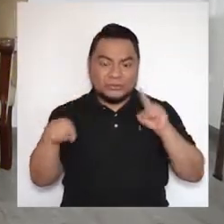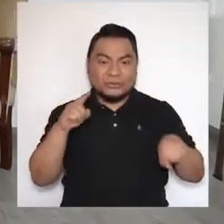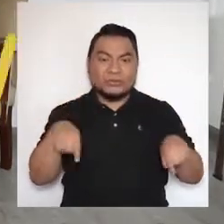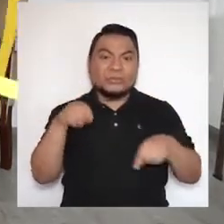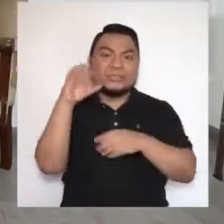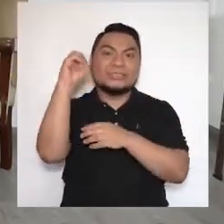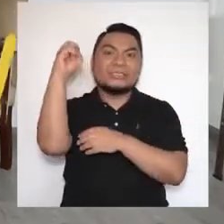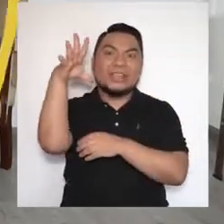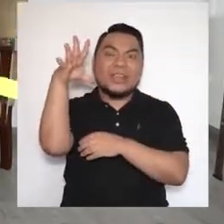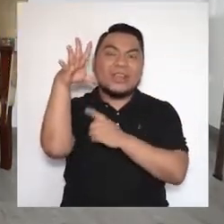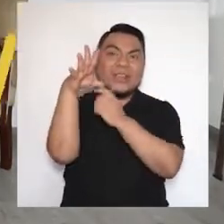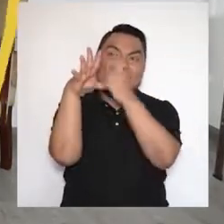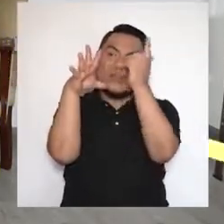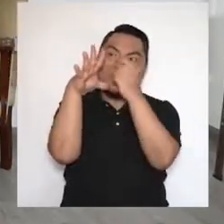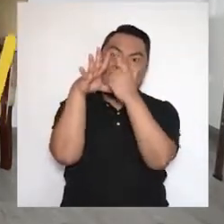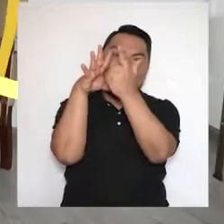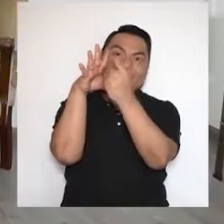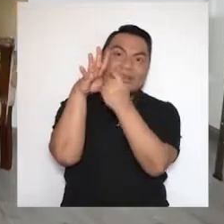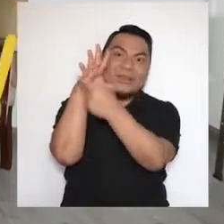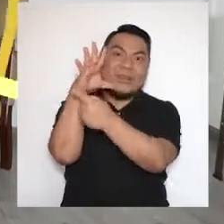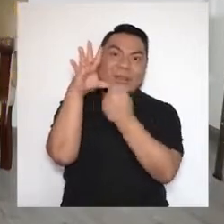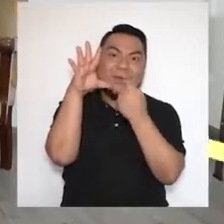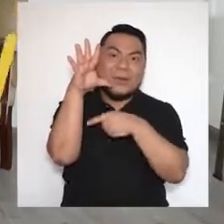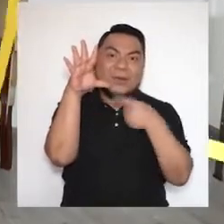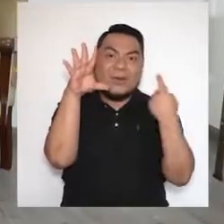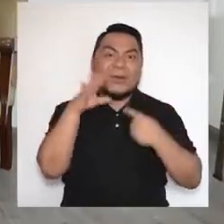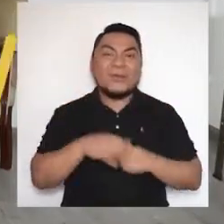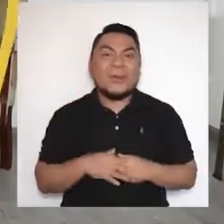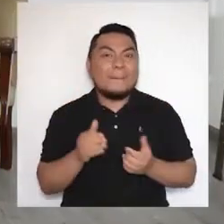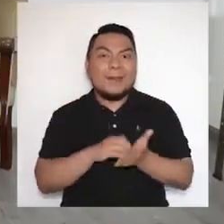¡Sí! ¡Muy bien! ¡Más rayos!